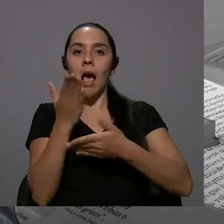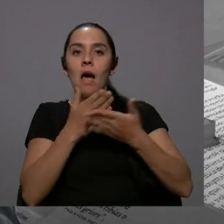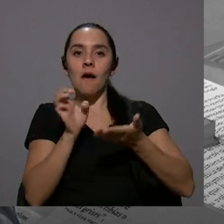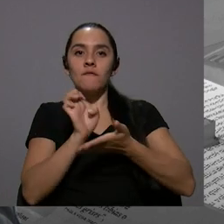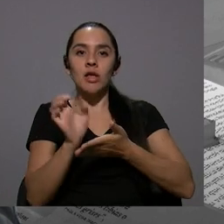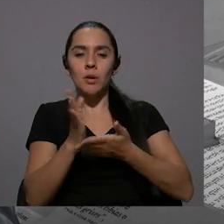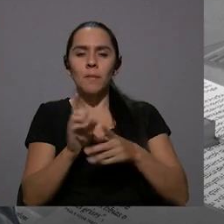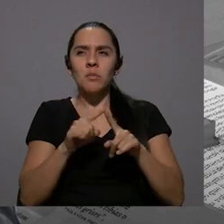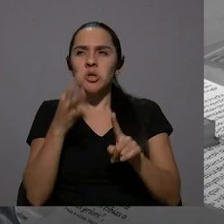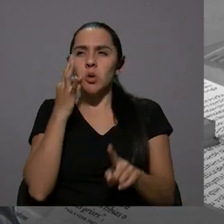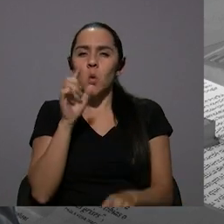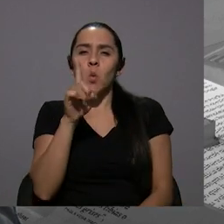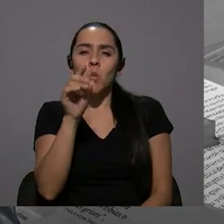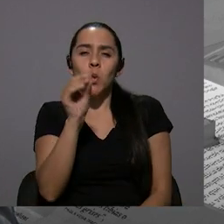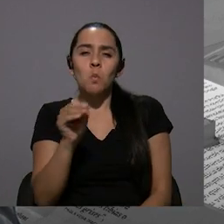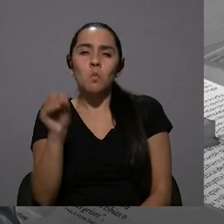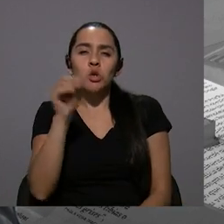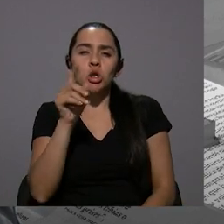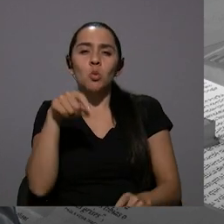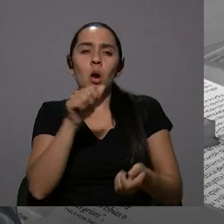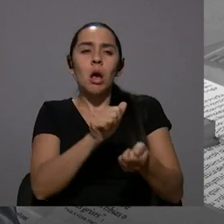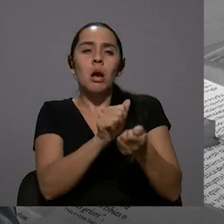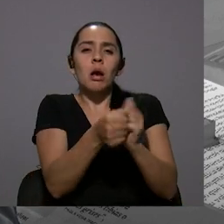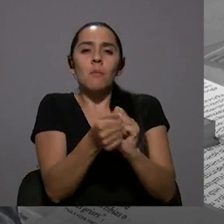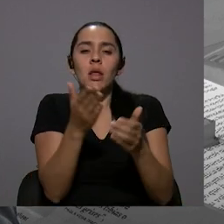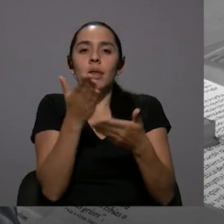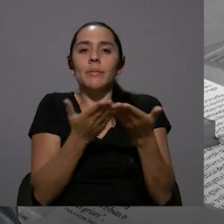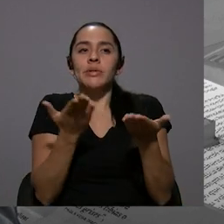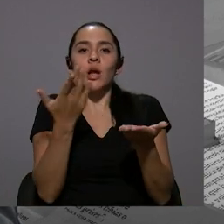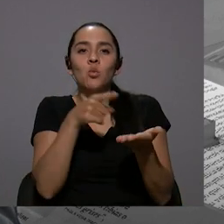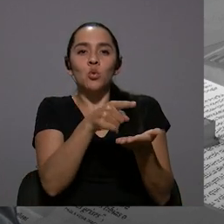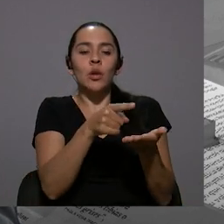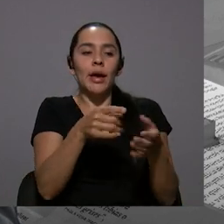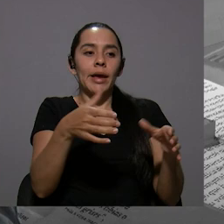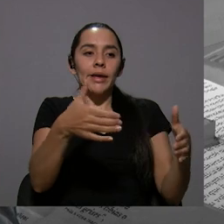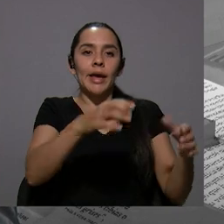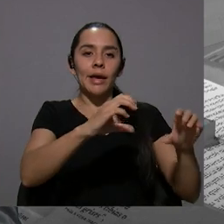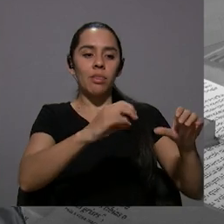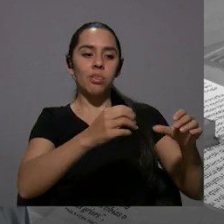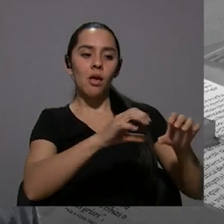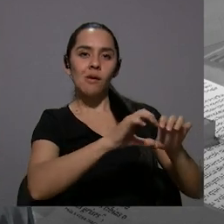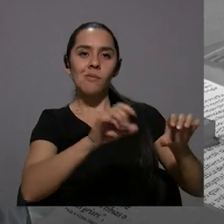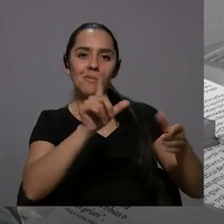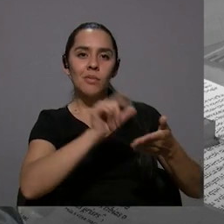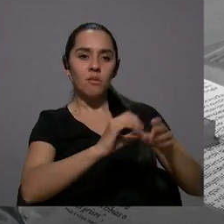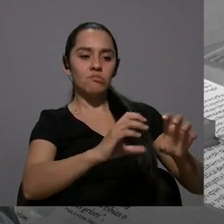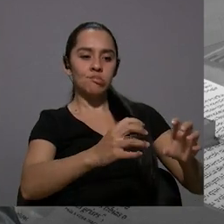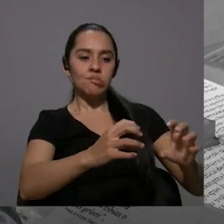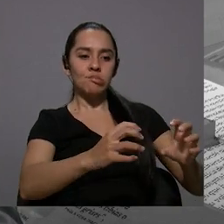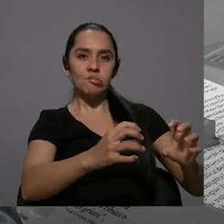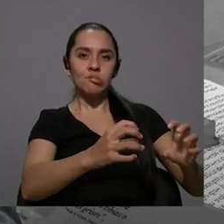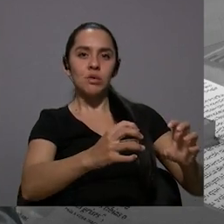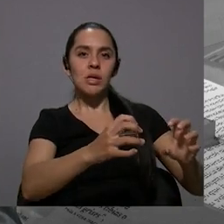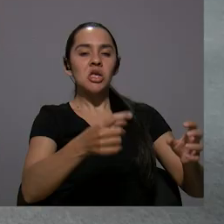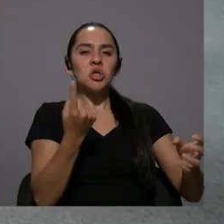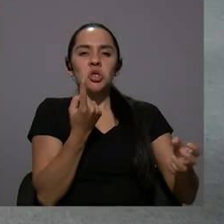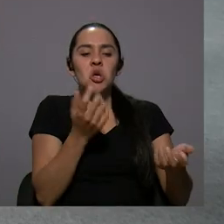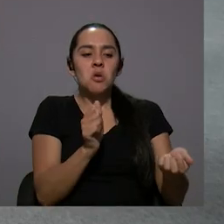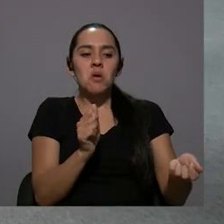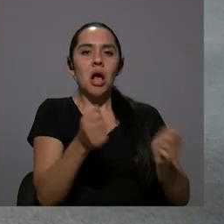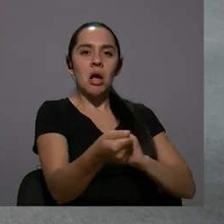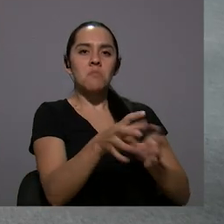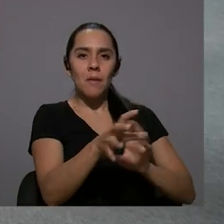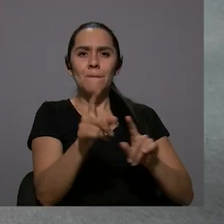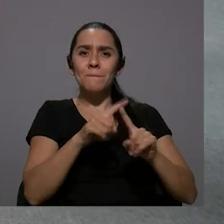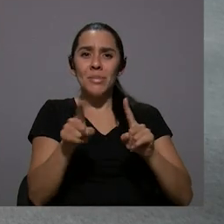siquiera Tal vez un 1% tuvimos que cambiar alguna que se le pegó el rodillo a la impresora y se trabó alguna Pero es tan